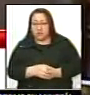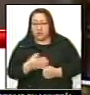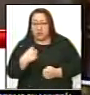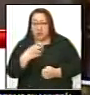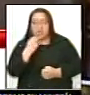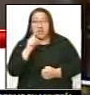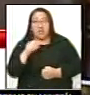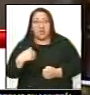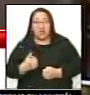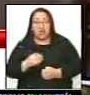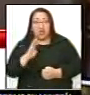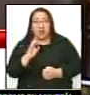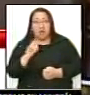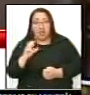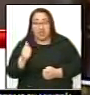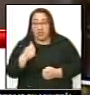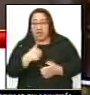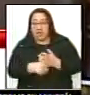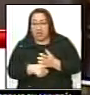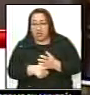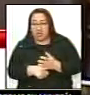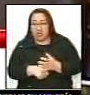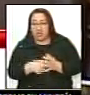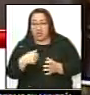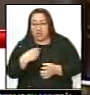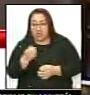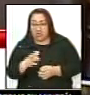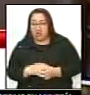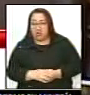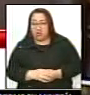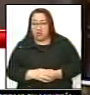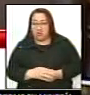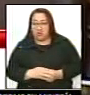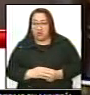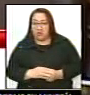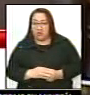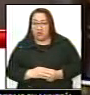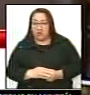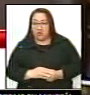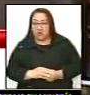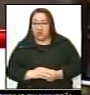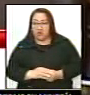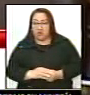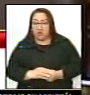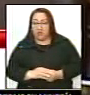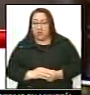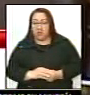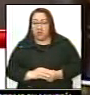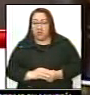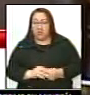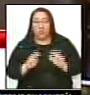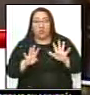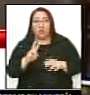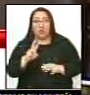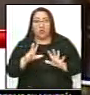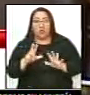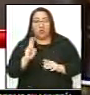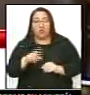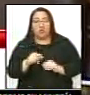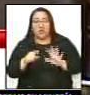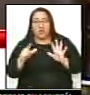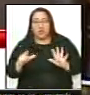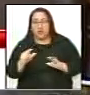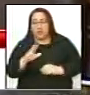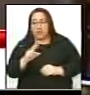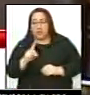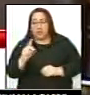la propia señora Bartra en el oficio que mencionó, no es el 728, sino el 928, del 2017,